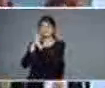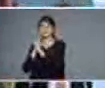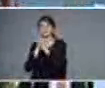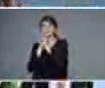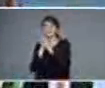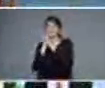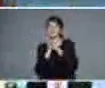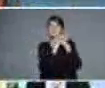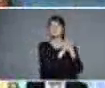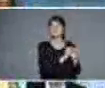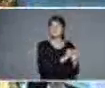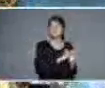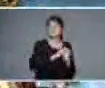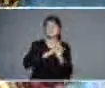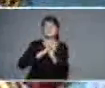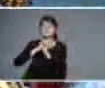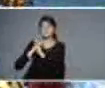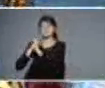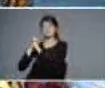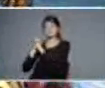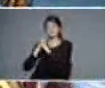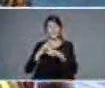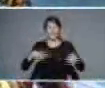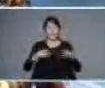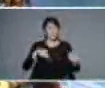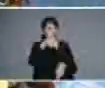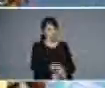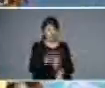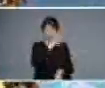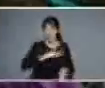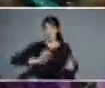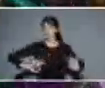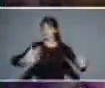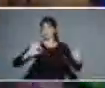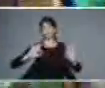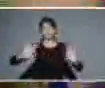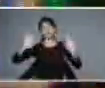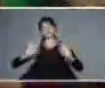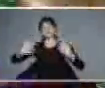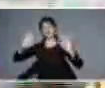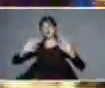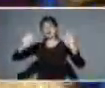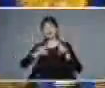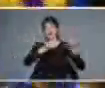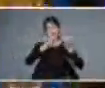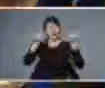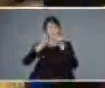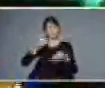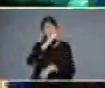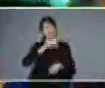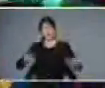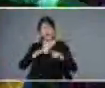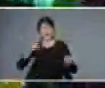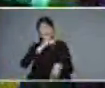compruébalo El músico aquí en Canarias también es muy especial los locales nos contratan sin seguridad social